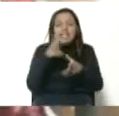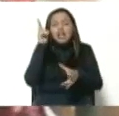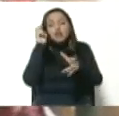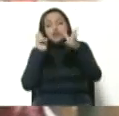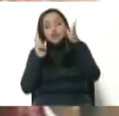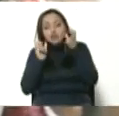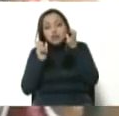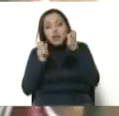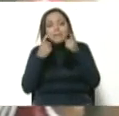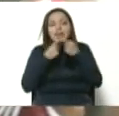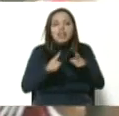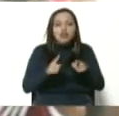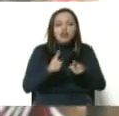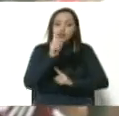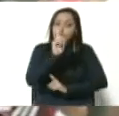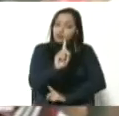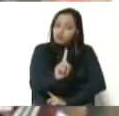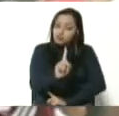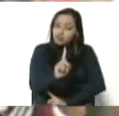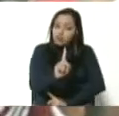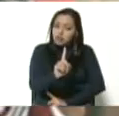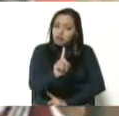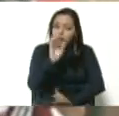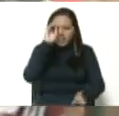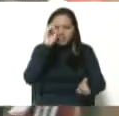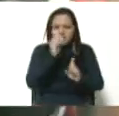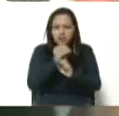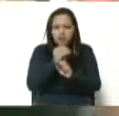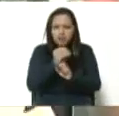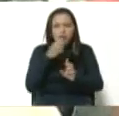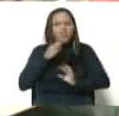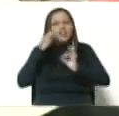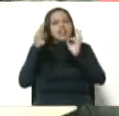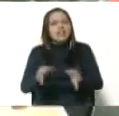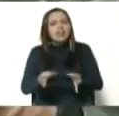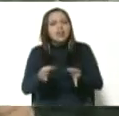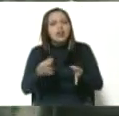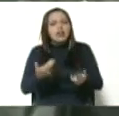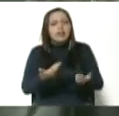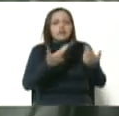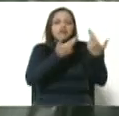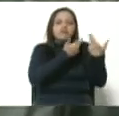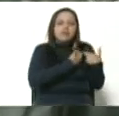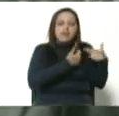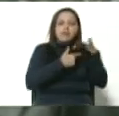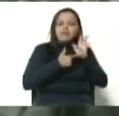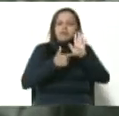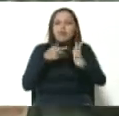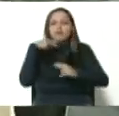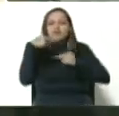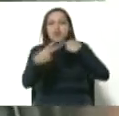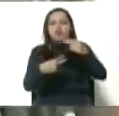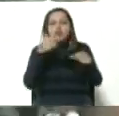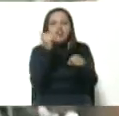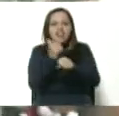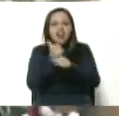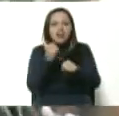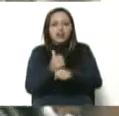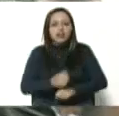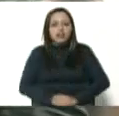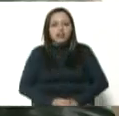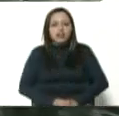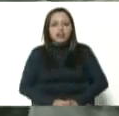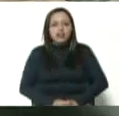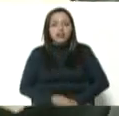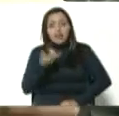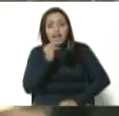pero eso sí con una condición, con los verdaderos representantes de los trabajadores, los que tengan gaceta